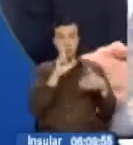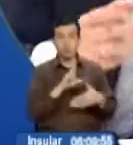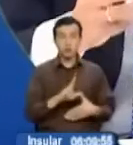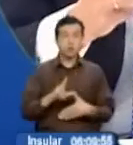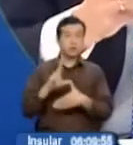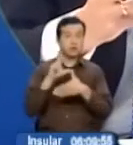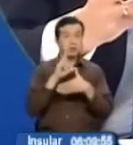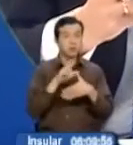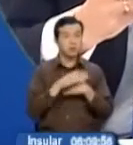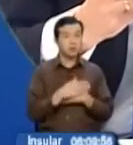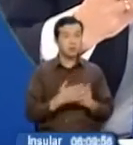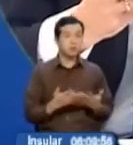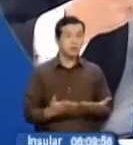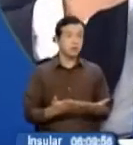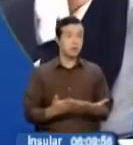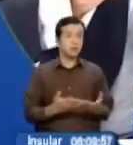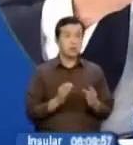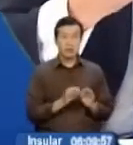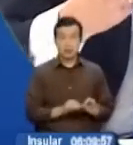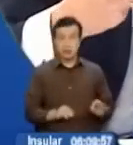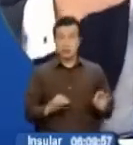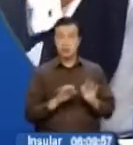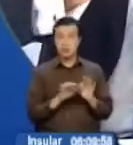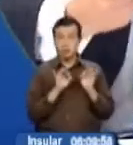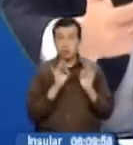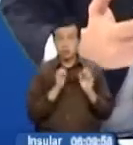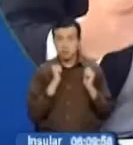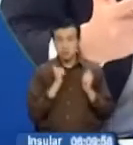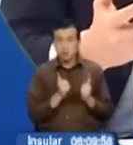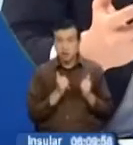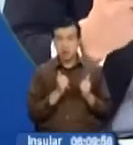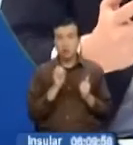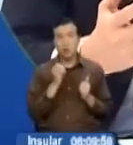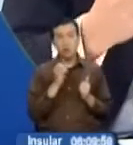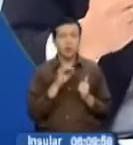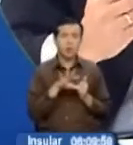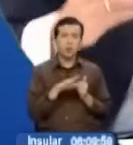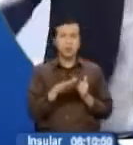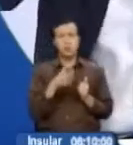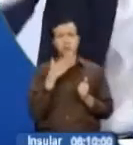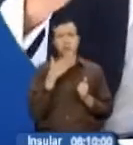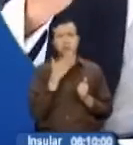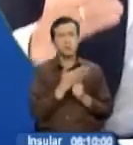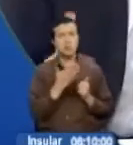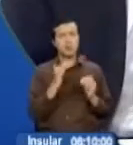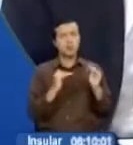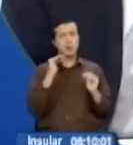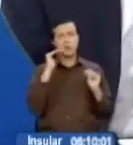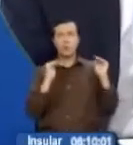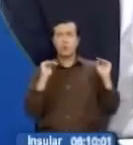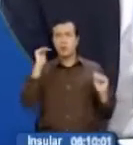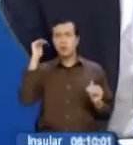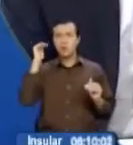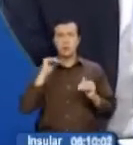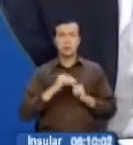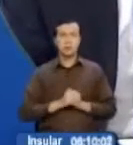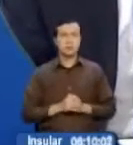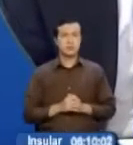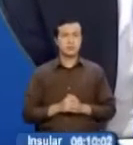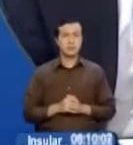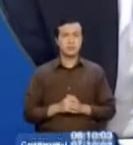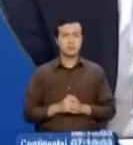latinoamericano, ¿qué tanta importancia o qué tanta relevancia han tenido ya en términos de ranking?